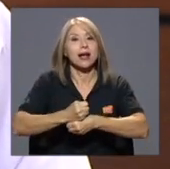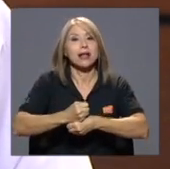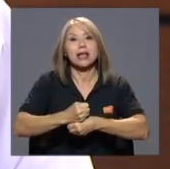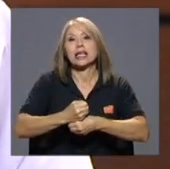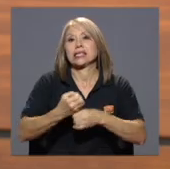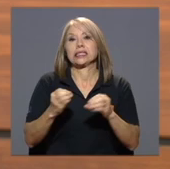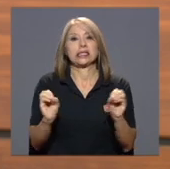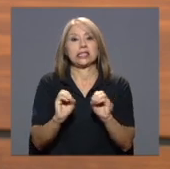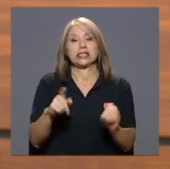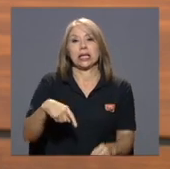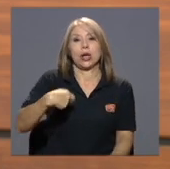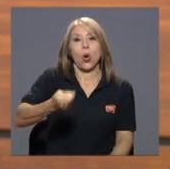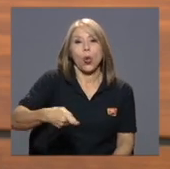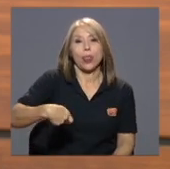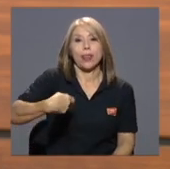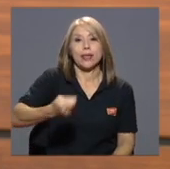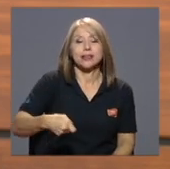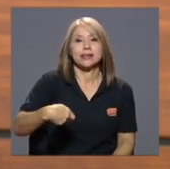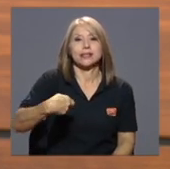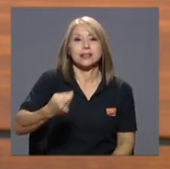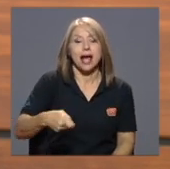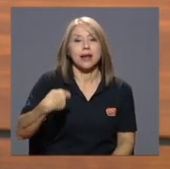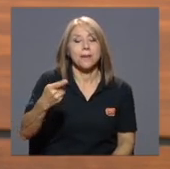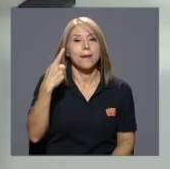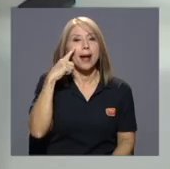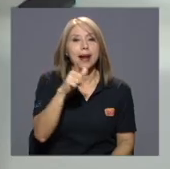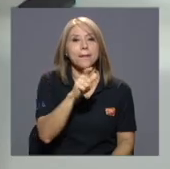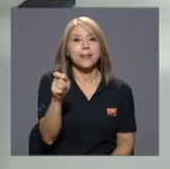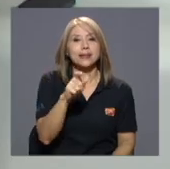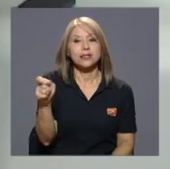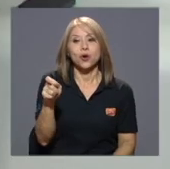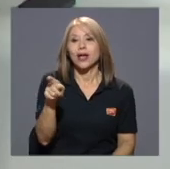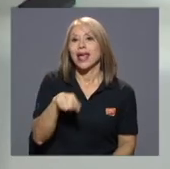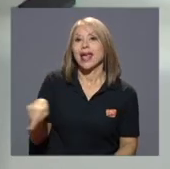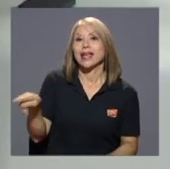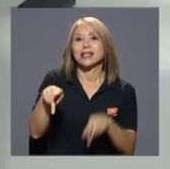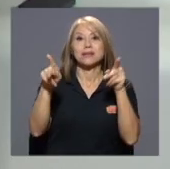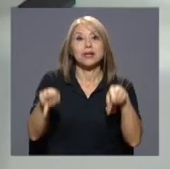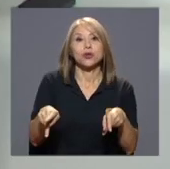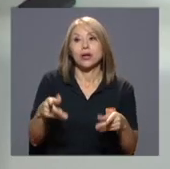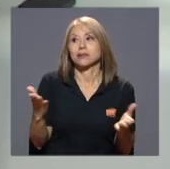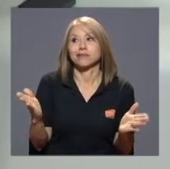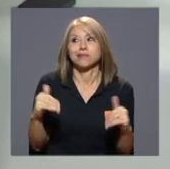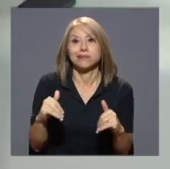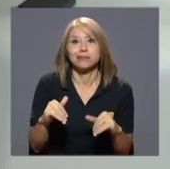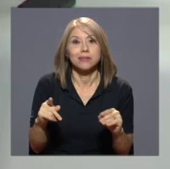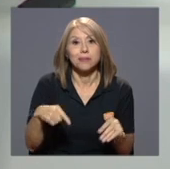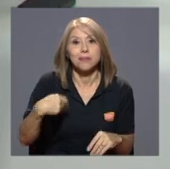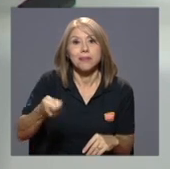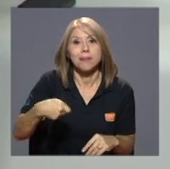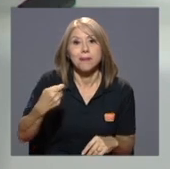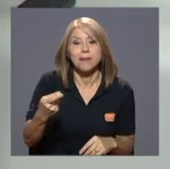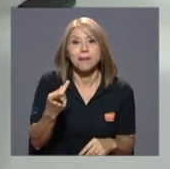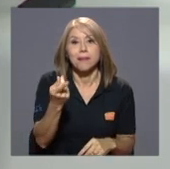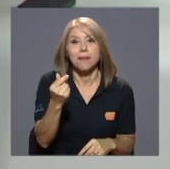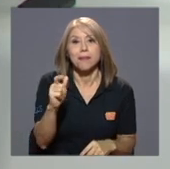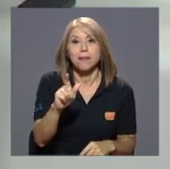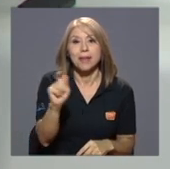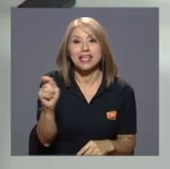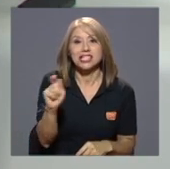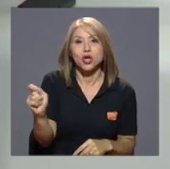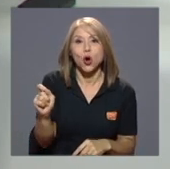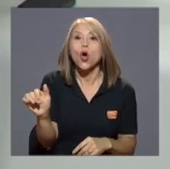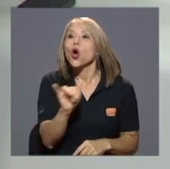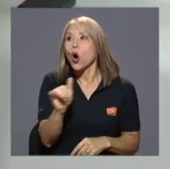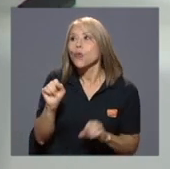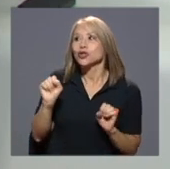cotizando. Esas personas no podrían ver una pensión como sí la podría ver María Fernanda. Lo que pasa es que María Fernanda, que ha